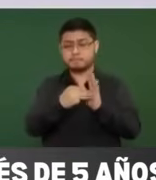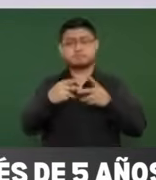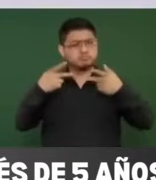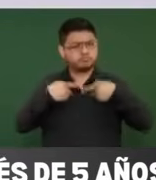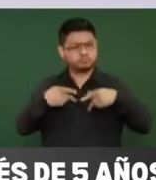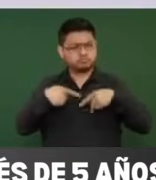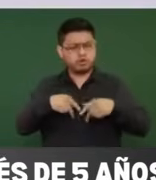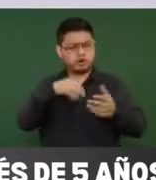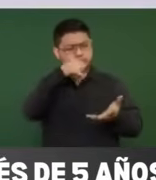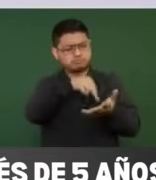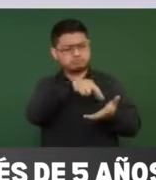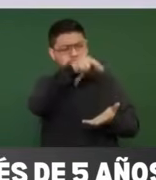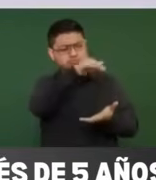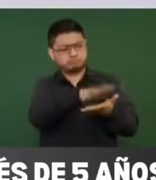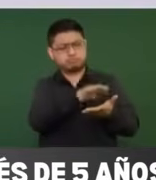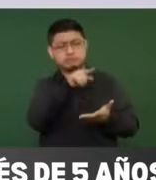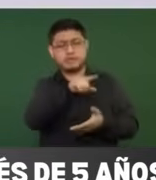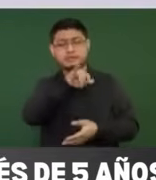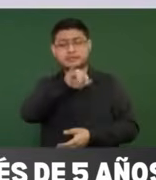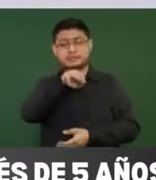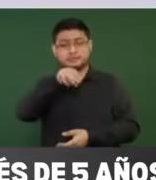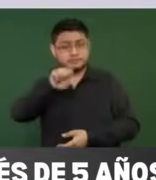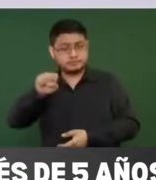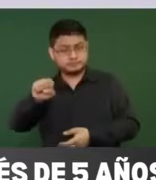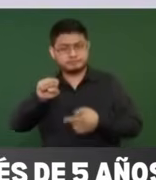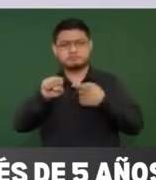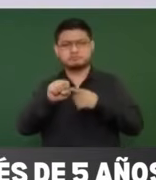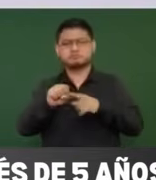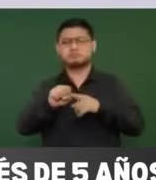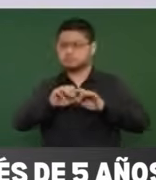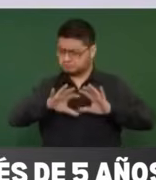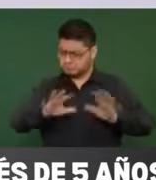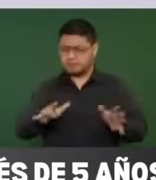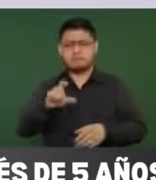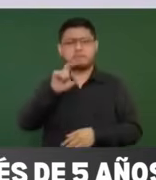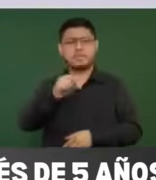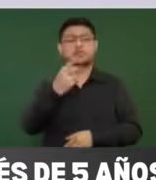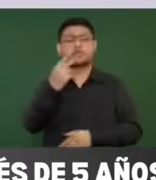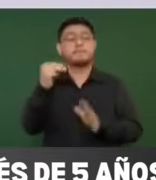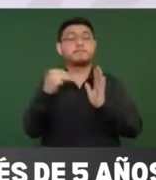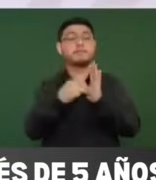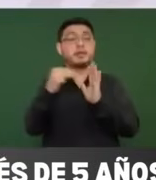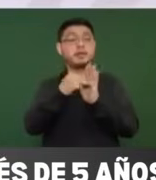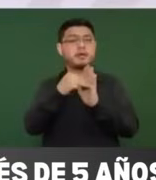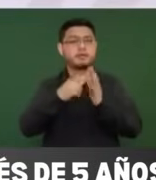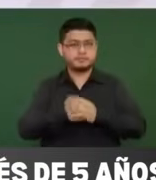inscritos en el Seguro Social, 22 millones, y el promedio